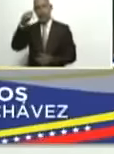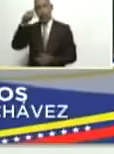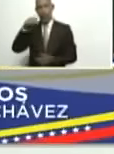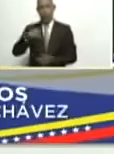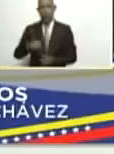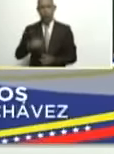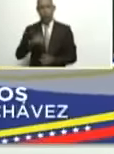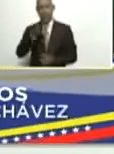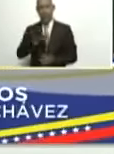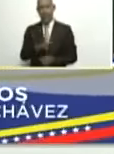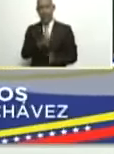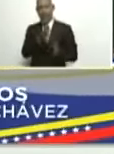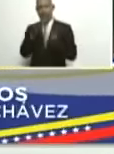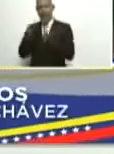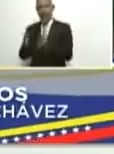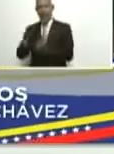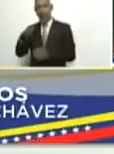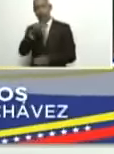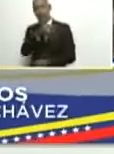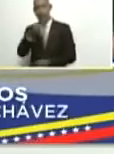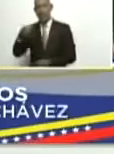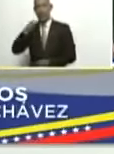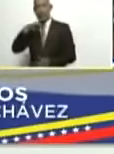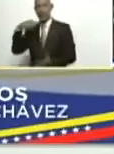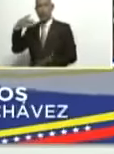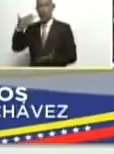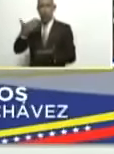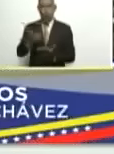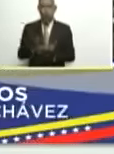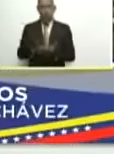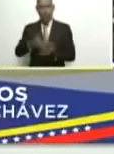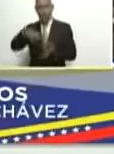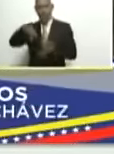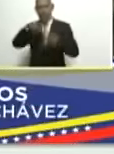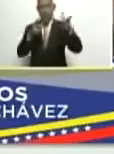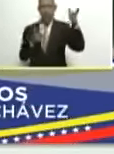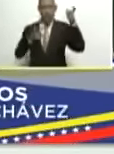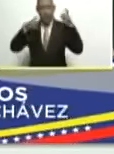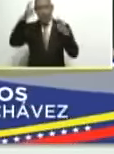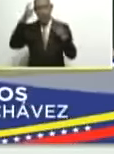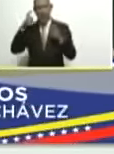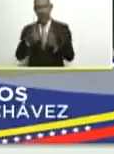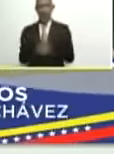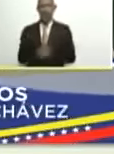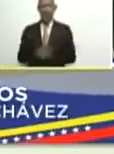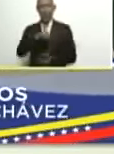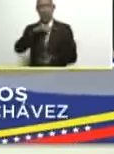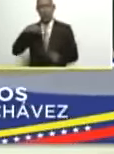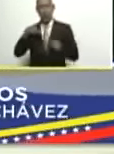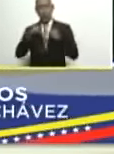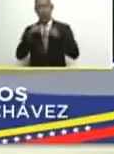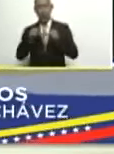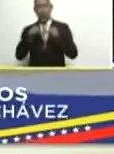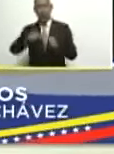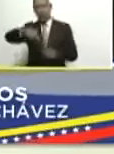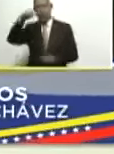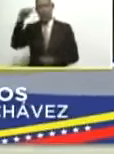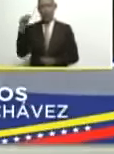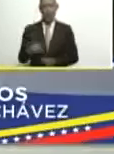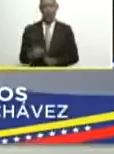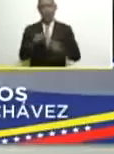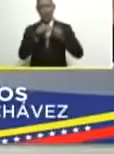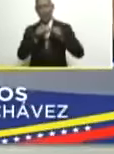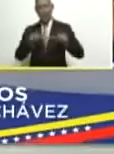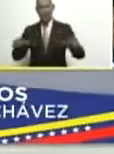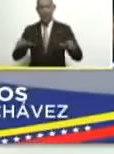lado correcto de la historia por el camino de Chávez y de ahí no nos saca nada, ni nos saca